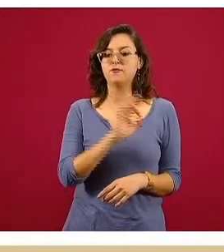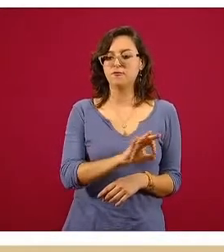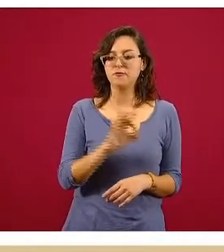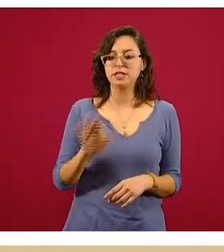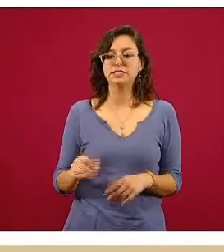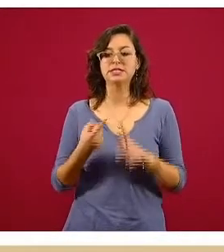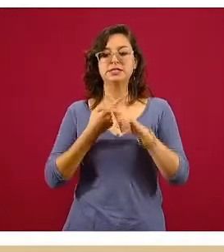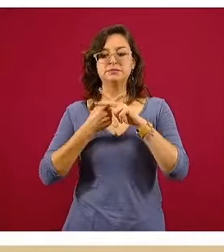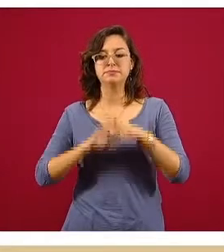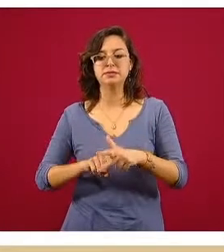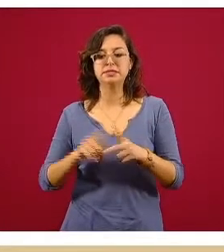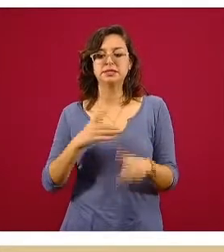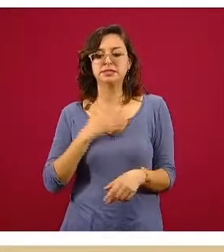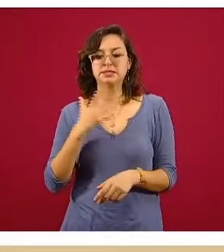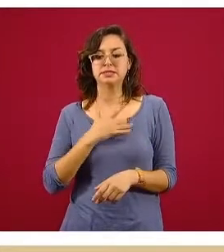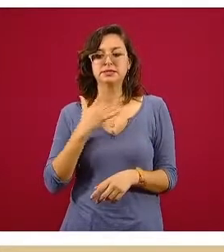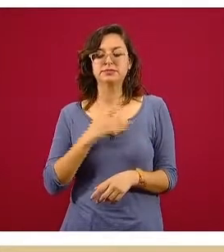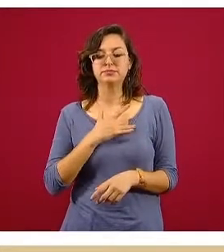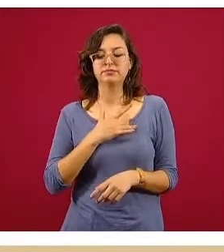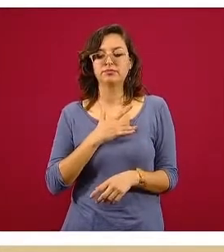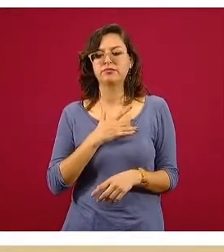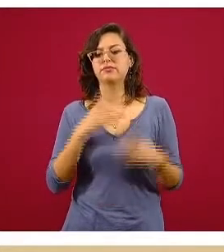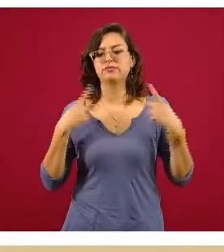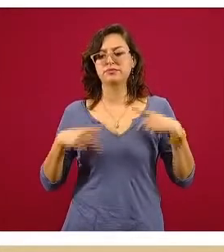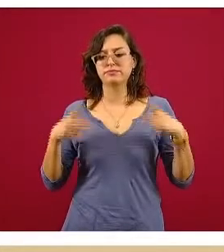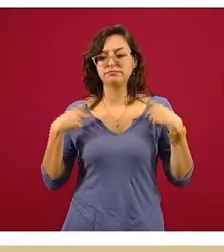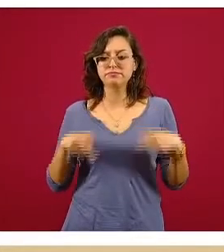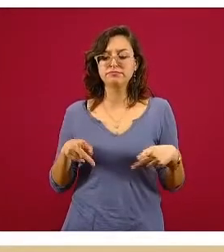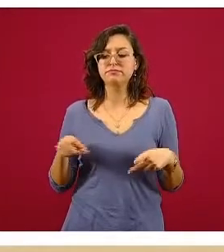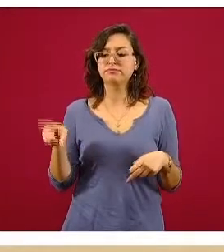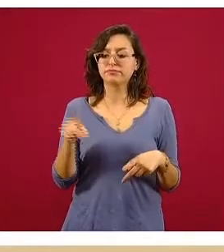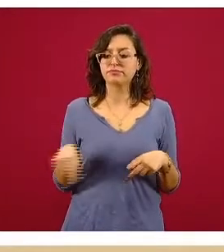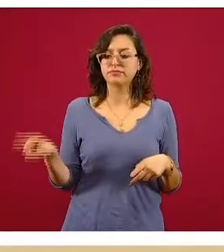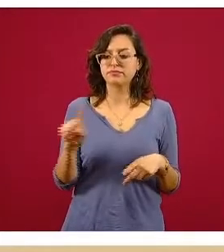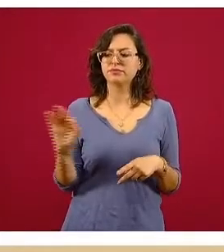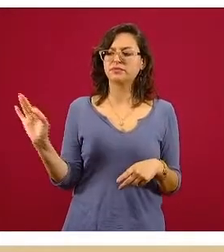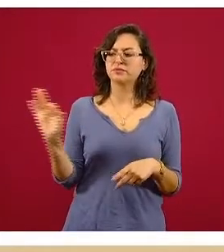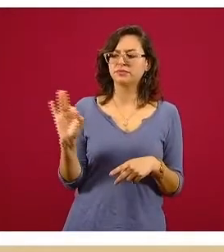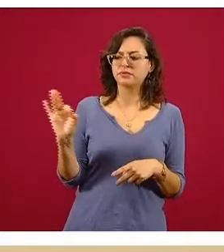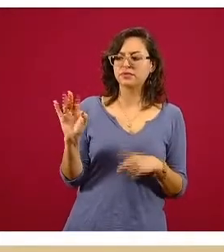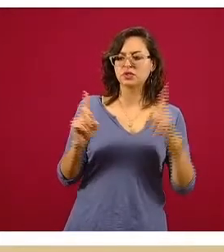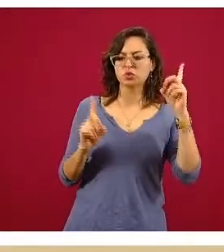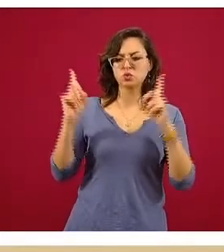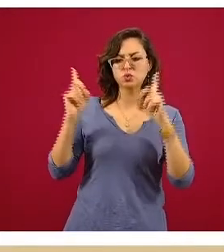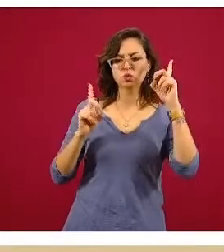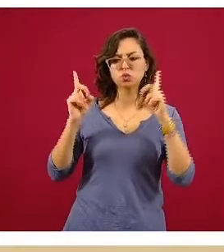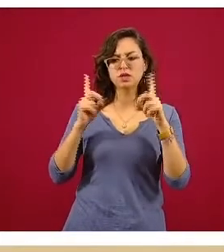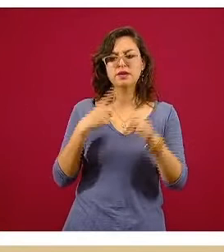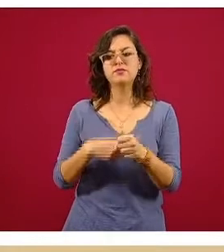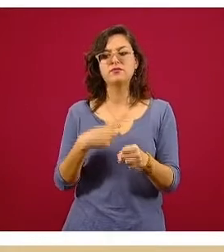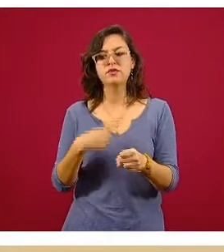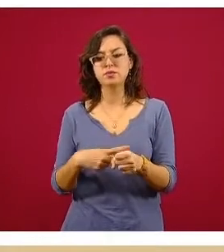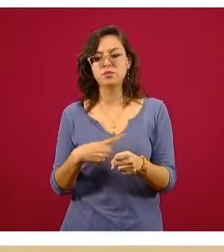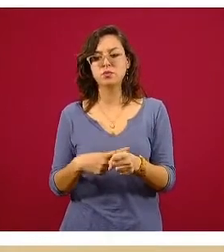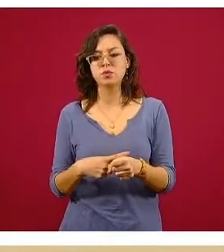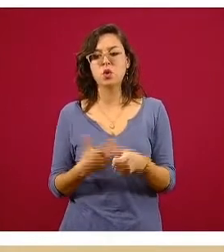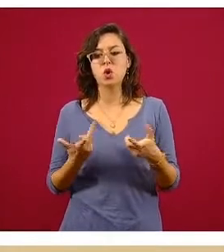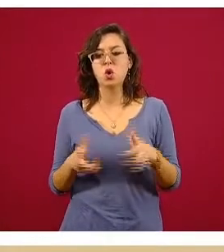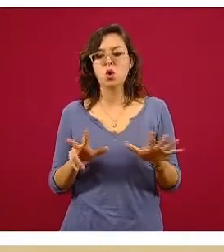fecha de inicio de síntomas las personas que en su momento fueron clasificadas como casos sospechosos, ya